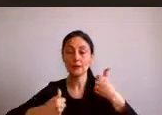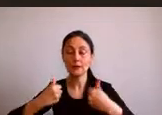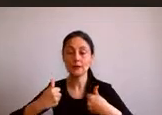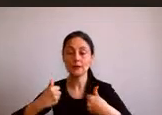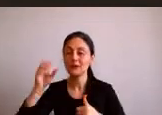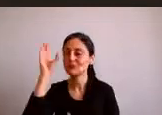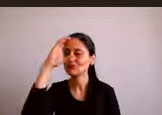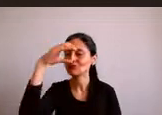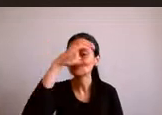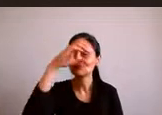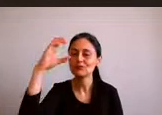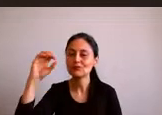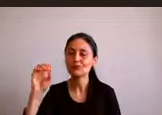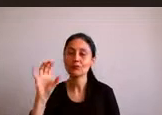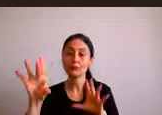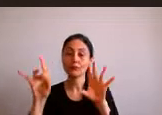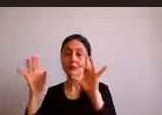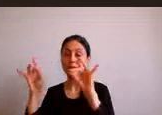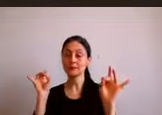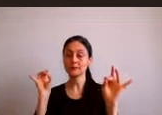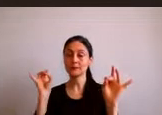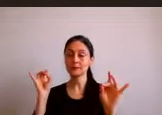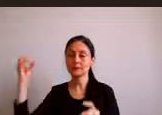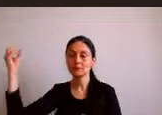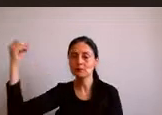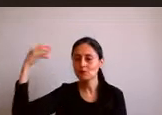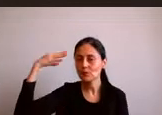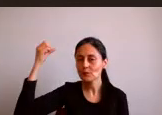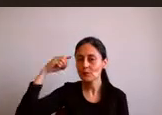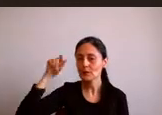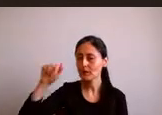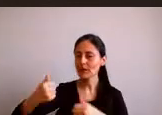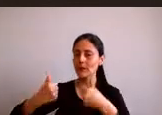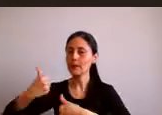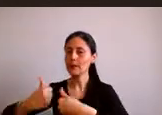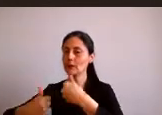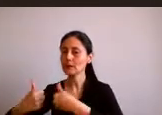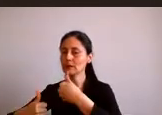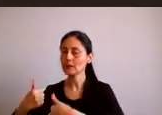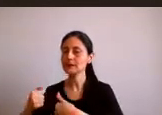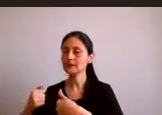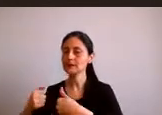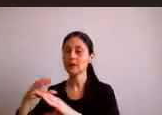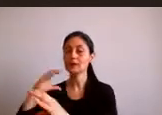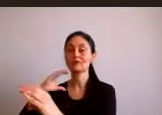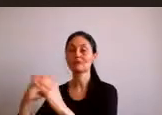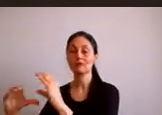formar rápidamente a muchos profesionales. Entonces, por ejemplo, se han generado canales